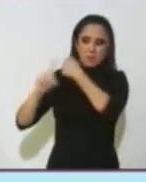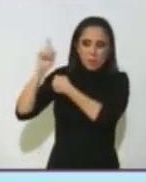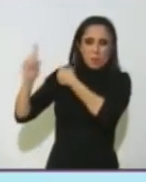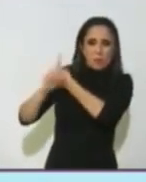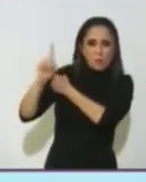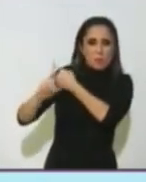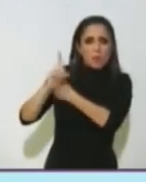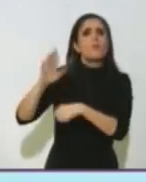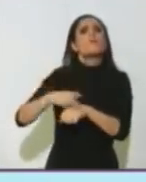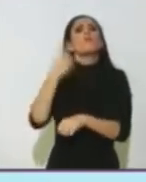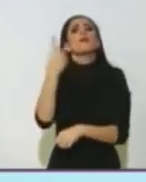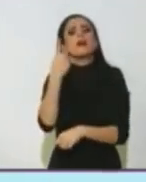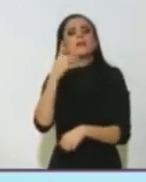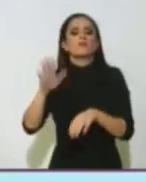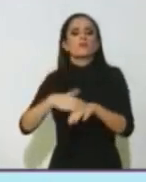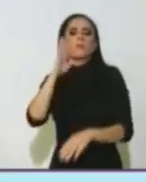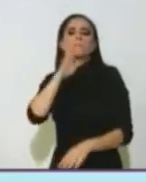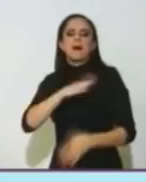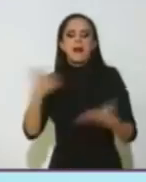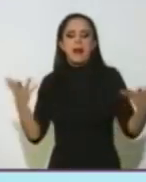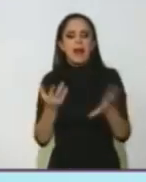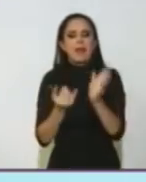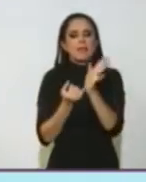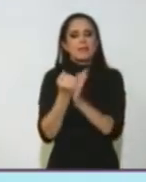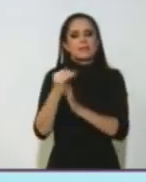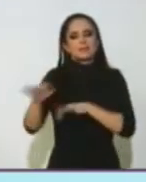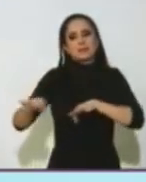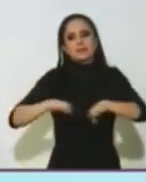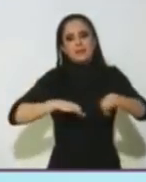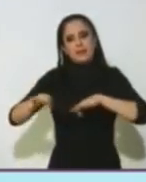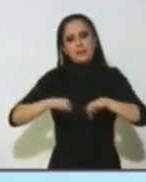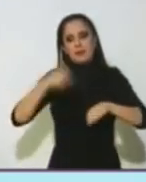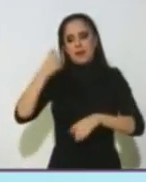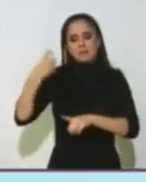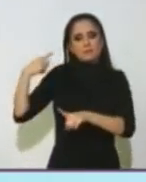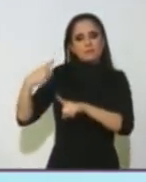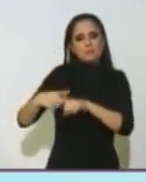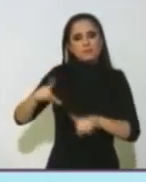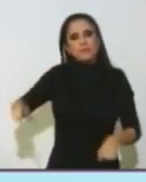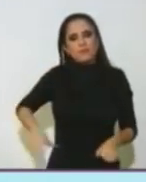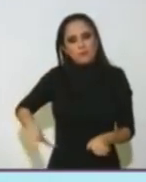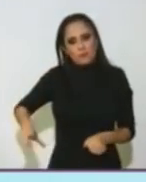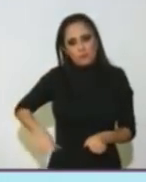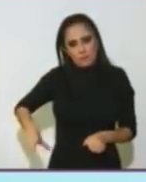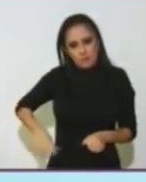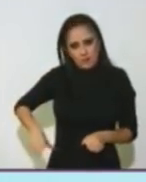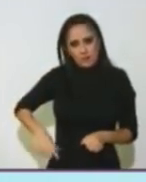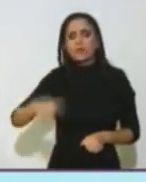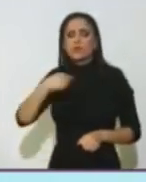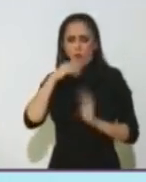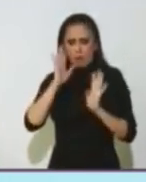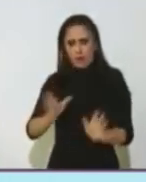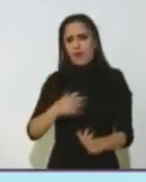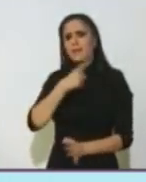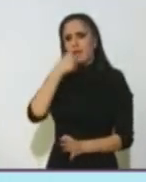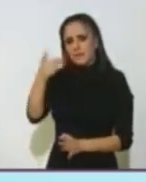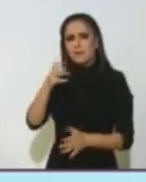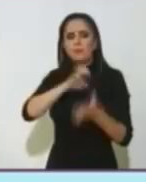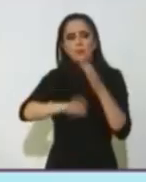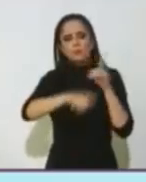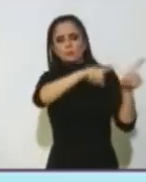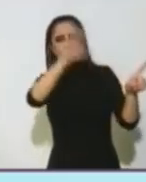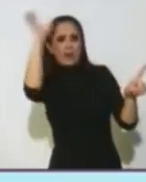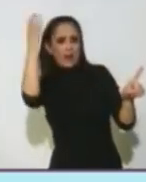consecuencias de las malas decisiones que se han tomado en estos gobiernos en donde ya dije en el caso de claudia sheinbaum